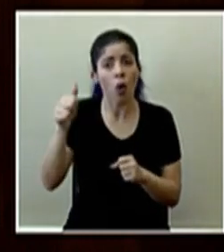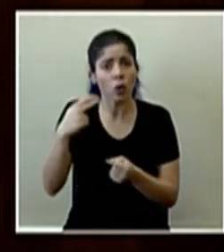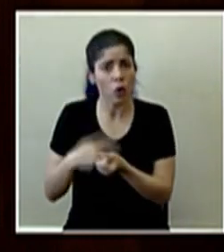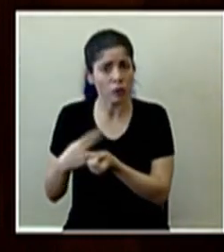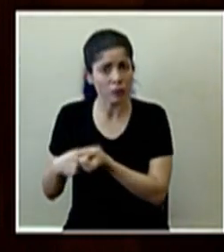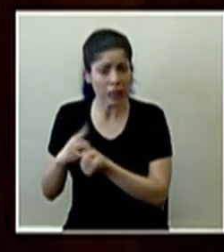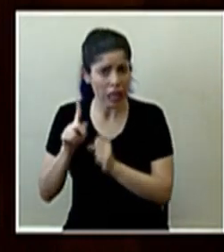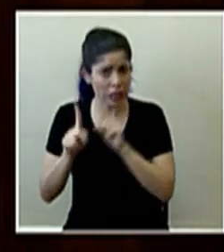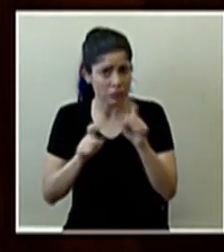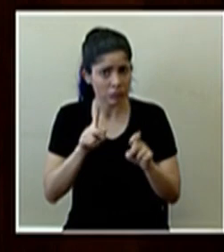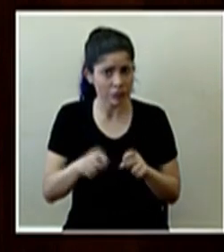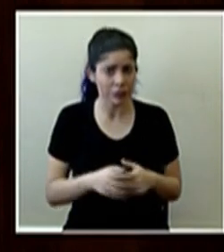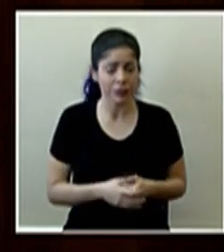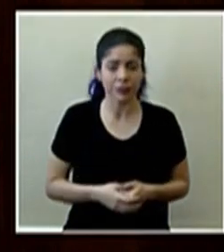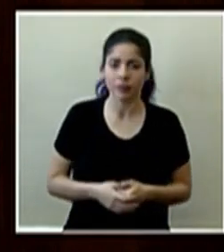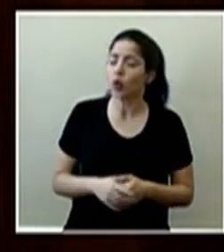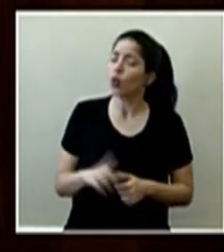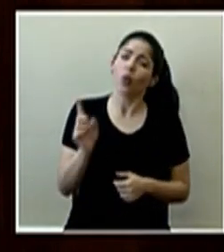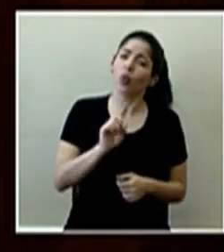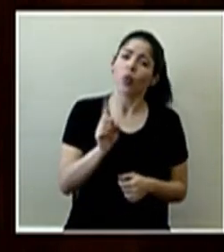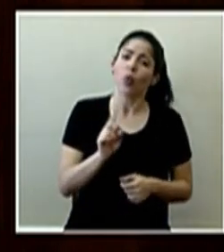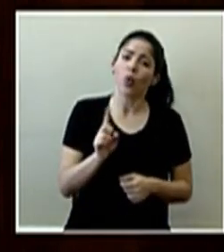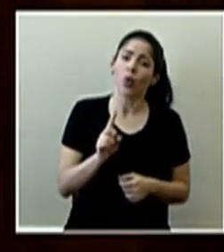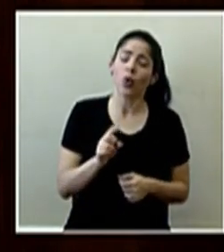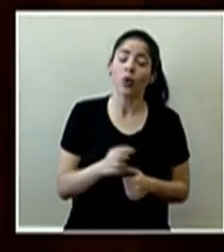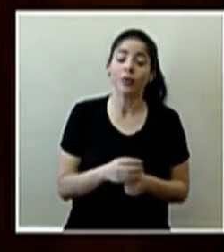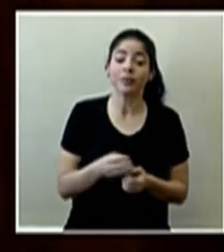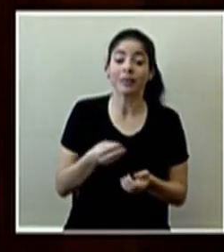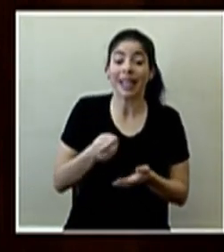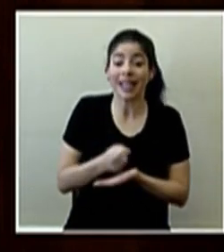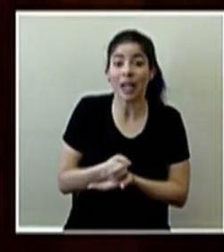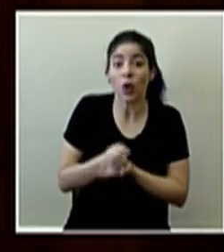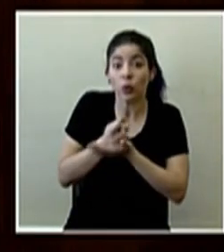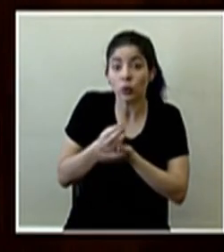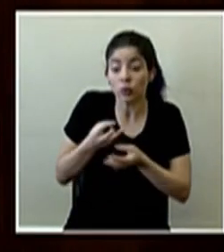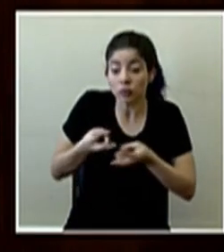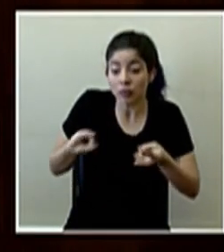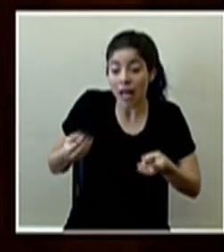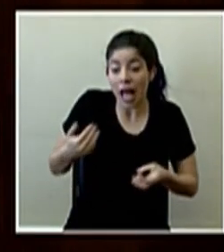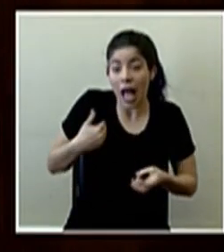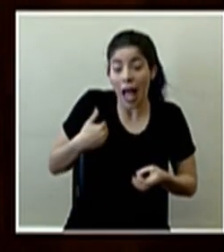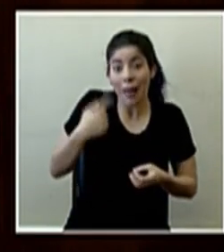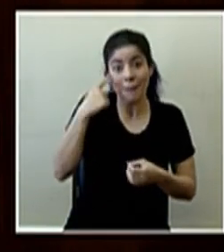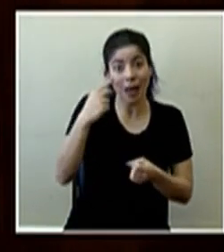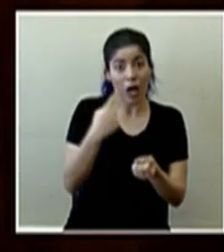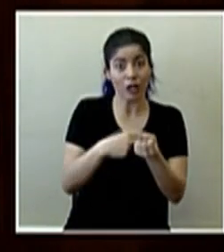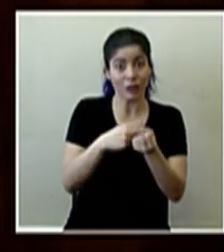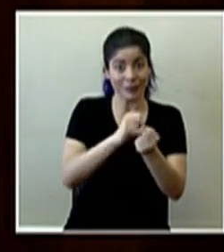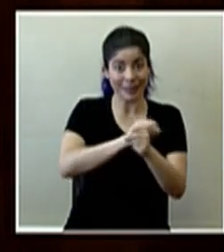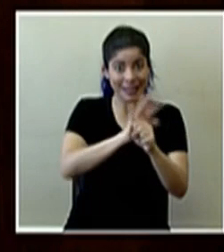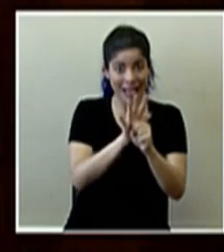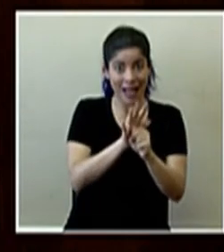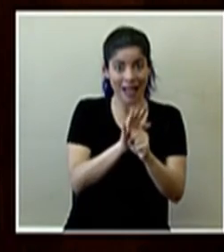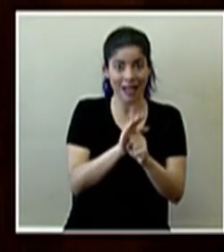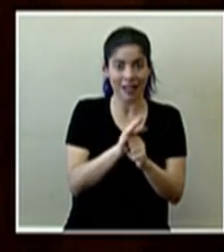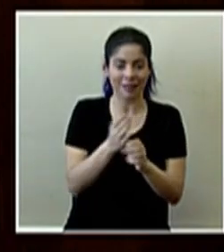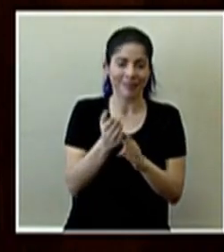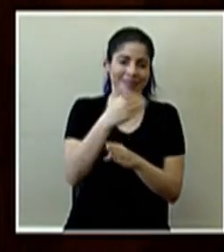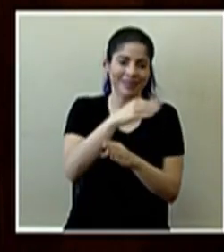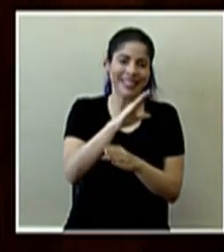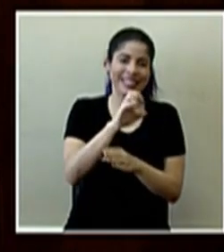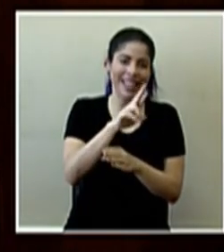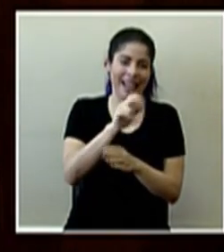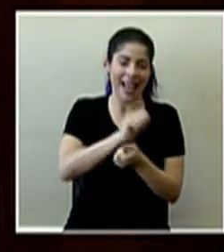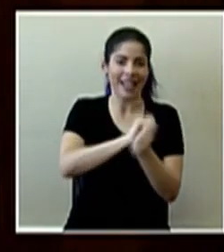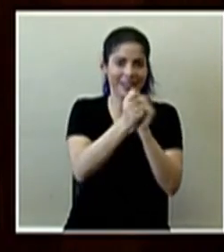hospitales? No, los recursos que se destinan a SEACO, que es el CENARE